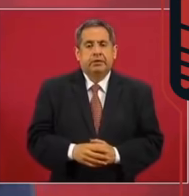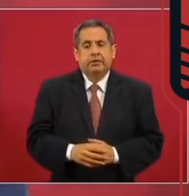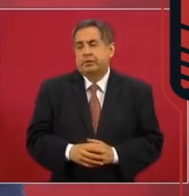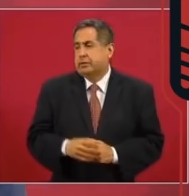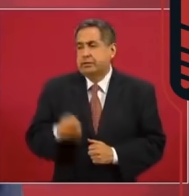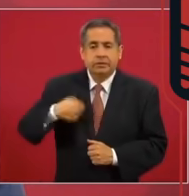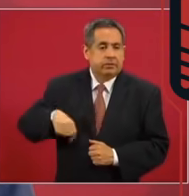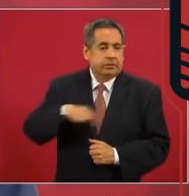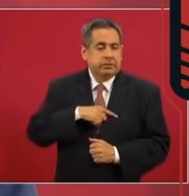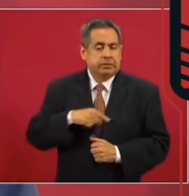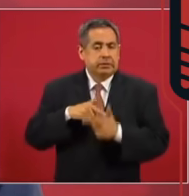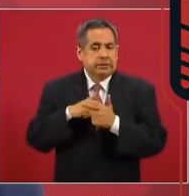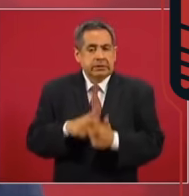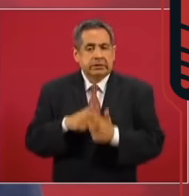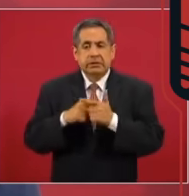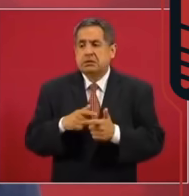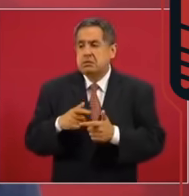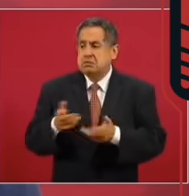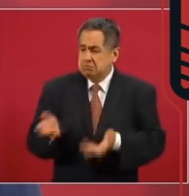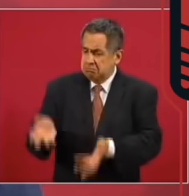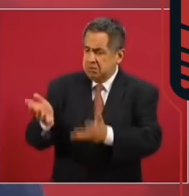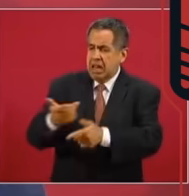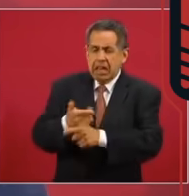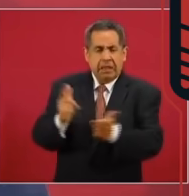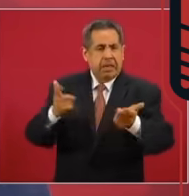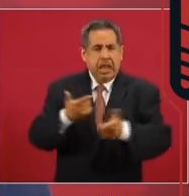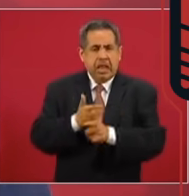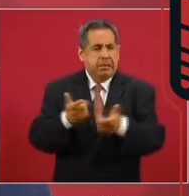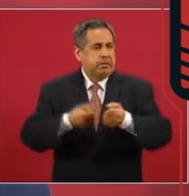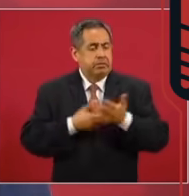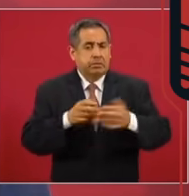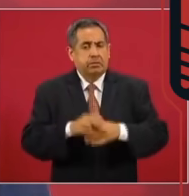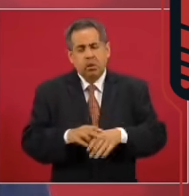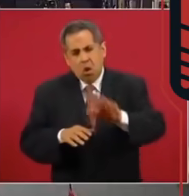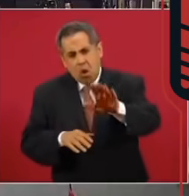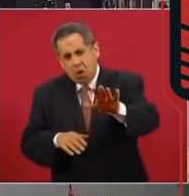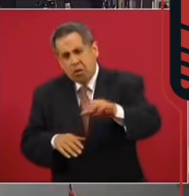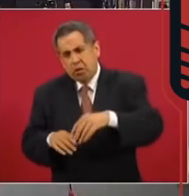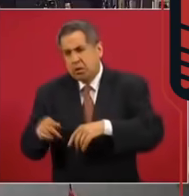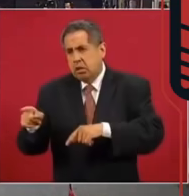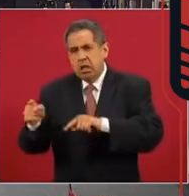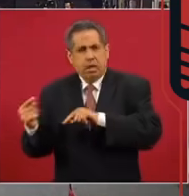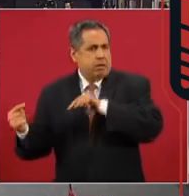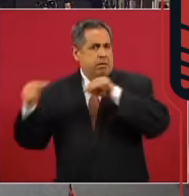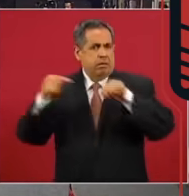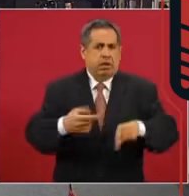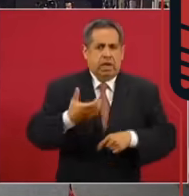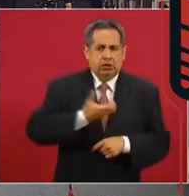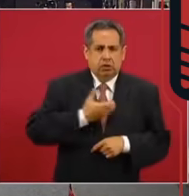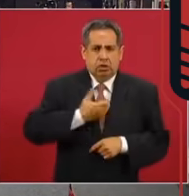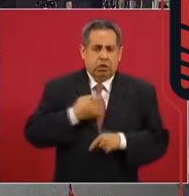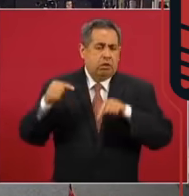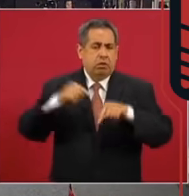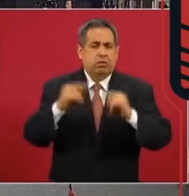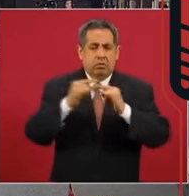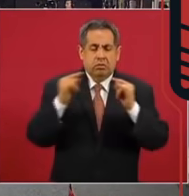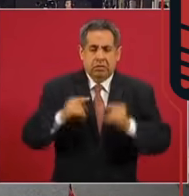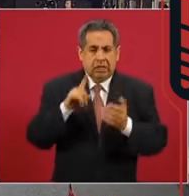Nosotros vamos a seguir garantizando las libertades. ¿En esta ocasión les permitirían llegar hasta el Zócalo esta manifestación?